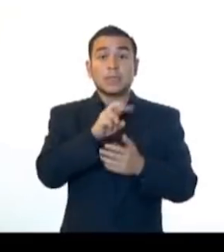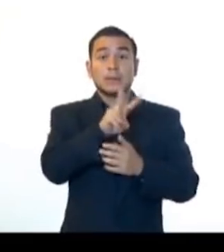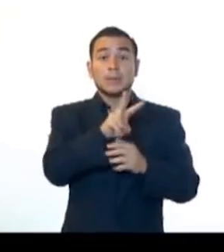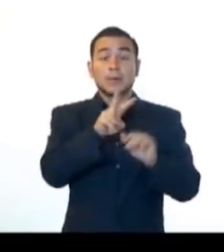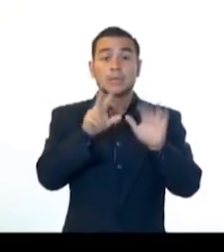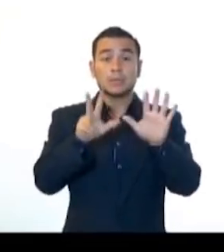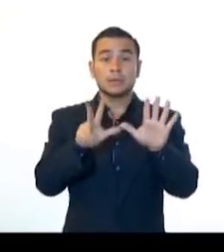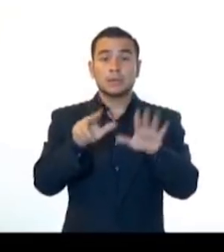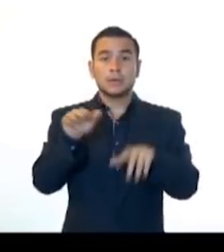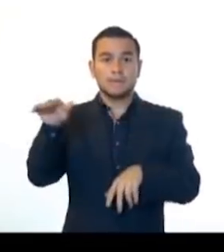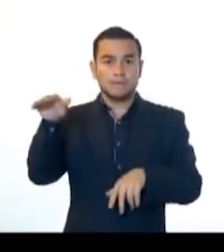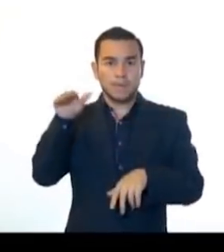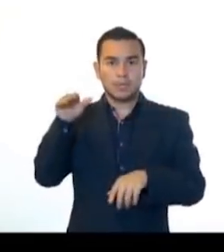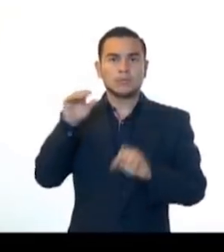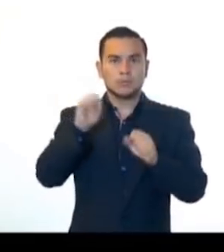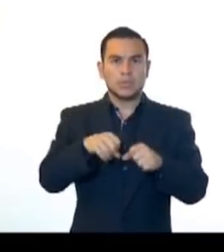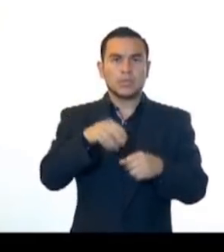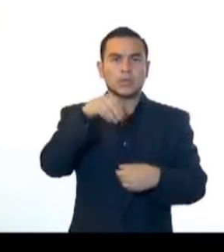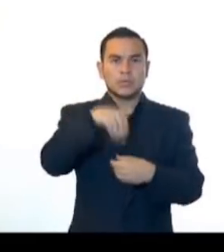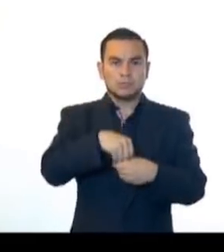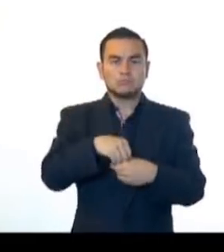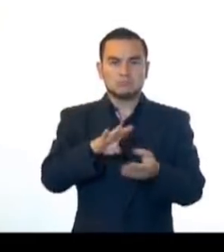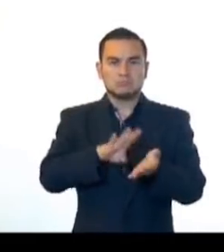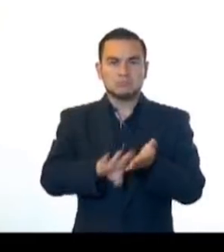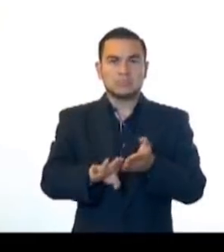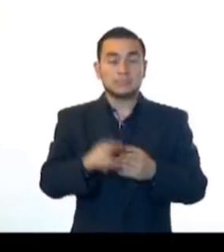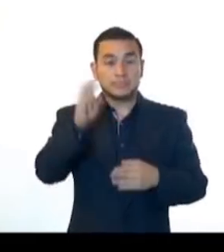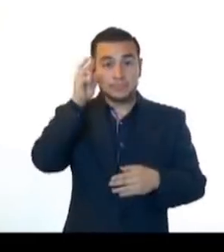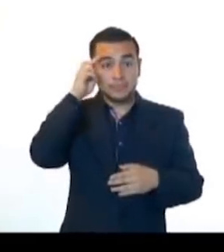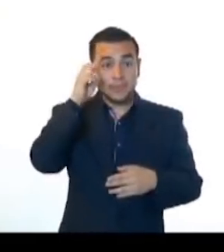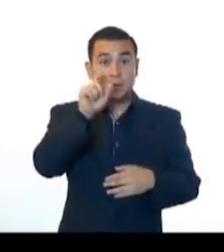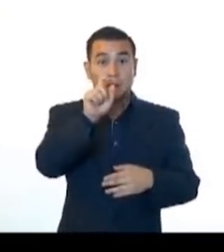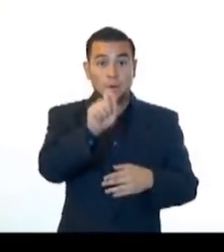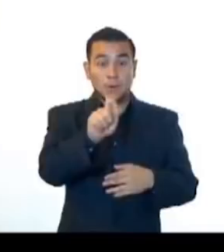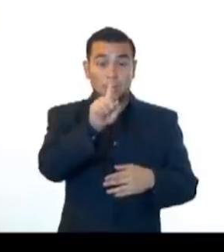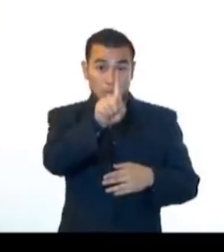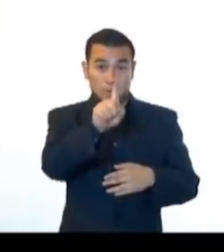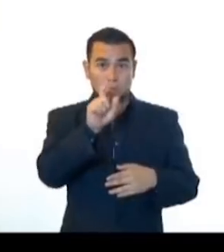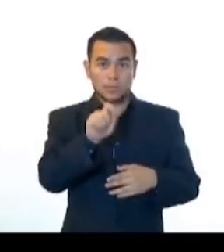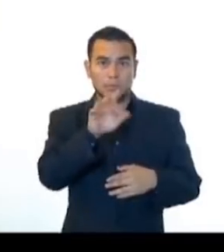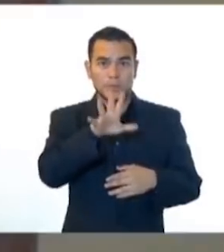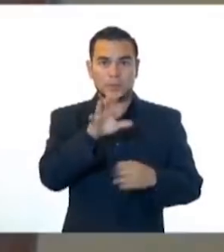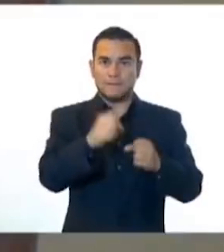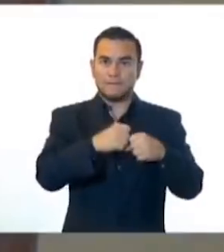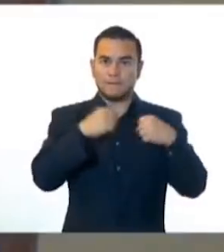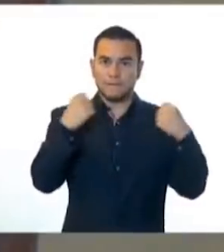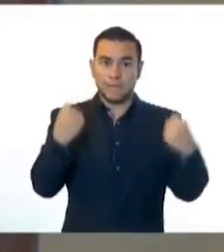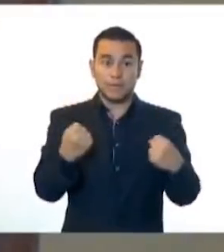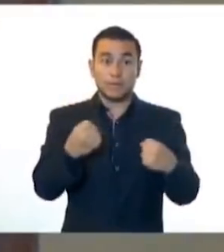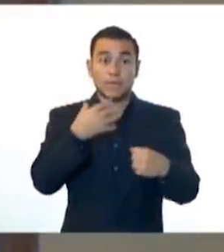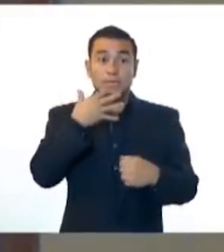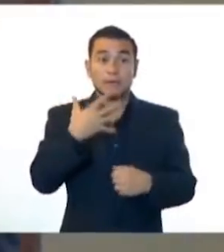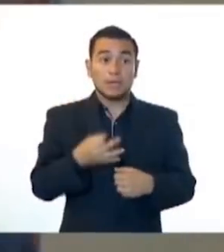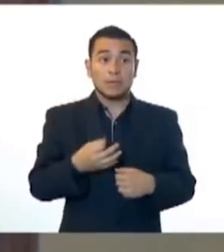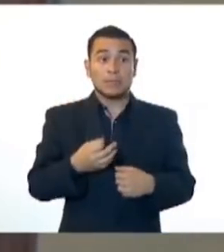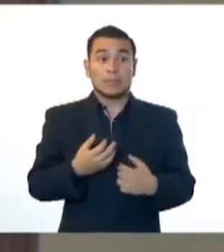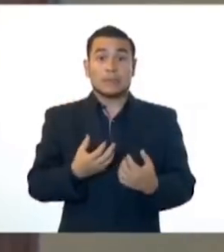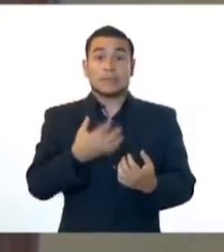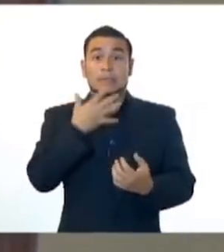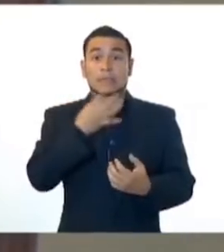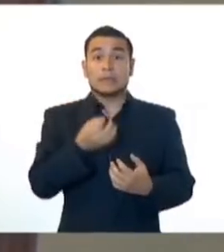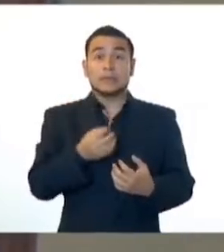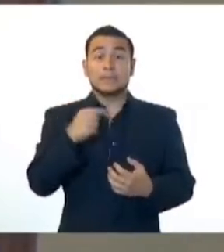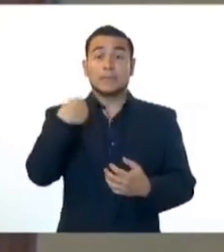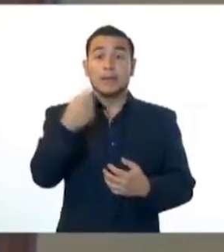de marzo. ¿Por qué lo hemos hecho así? Porque como son 1.5 millones de beneficiarios, no queremos 1.5 millones de personas en la